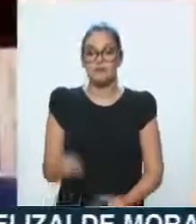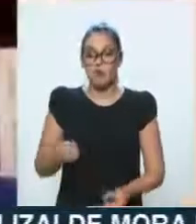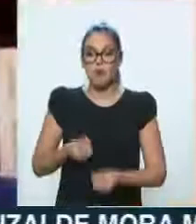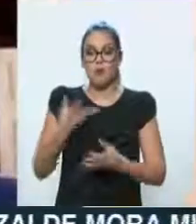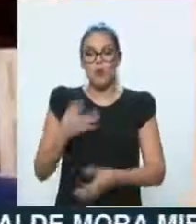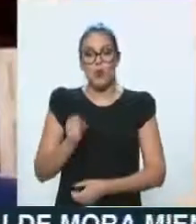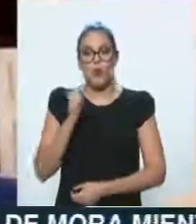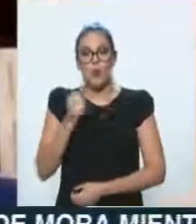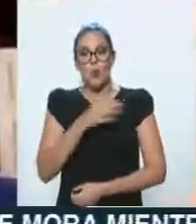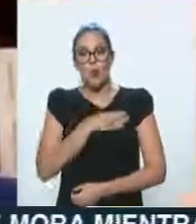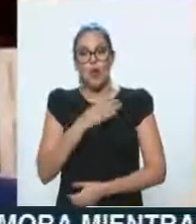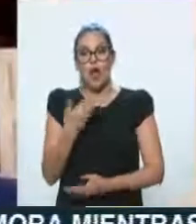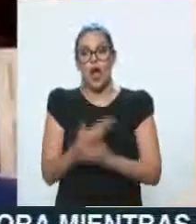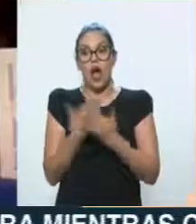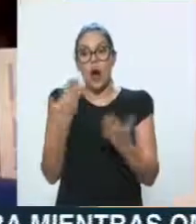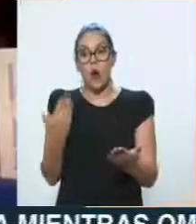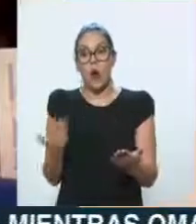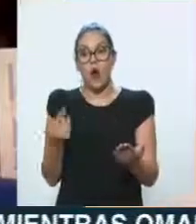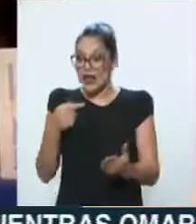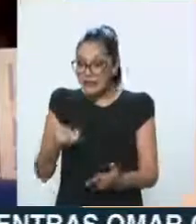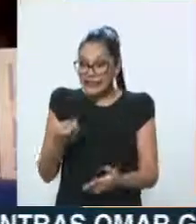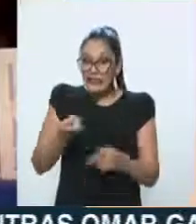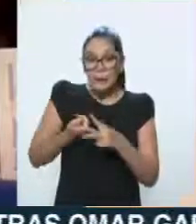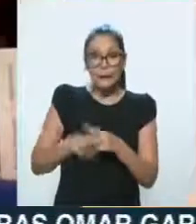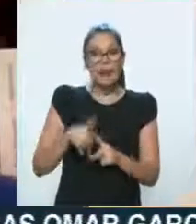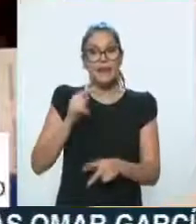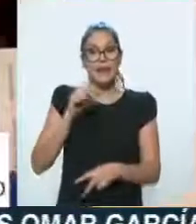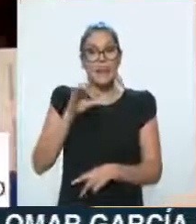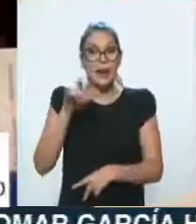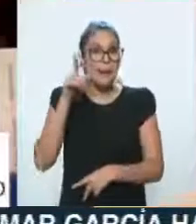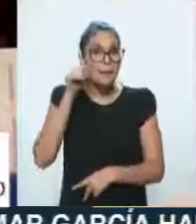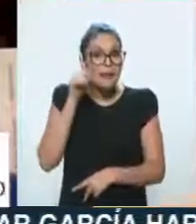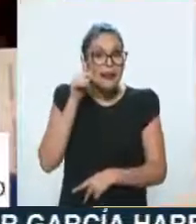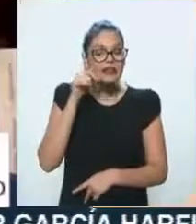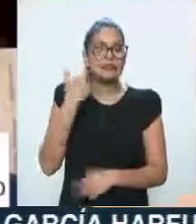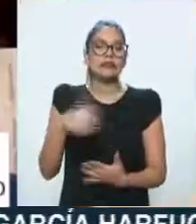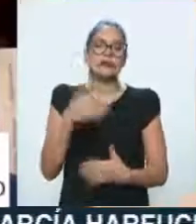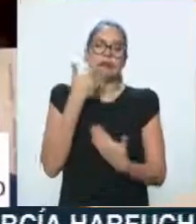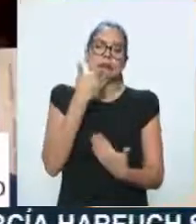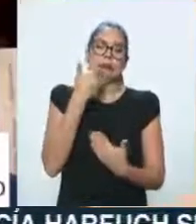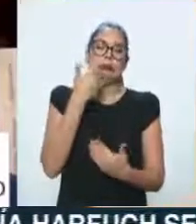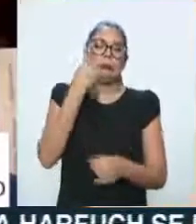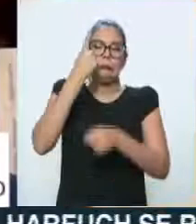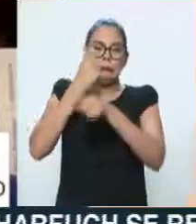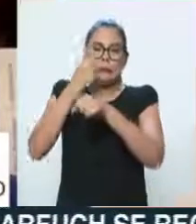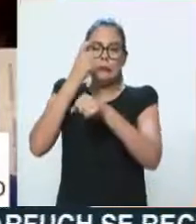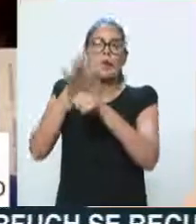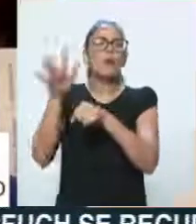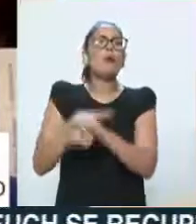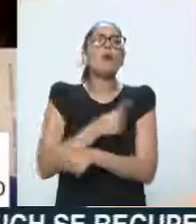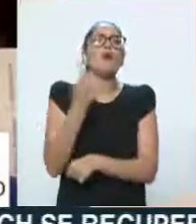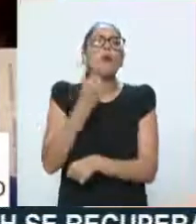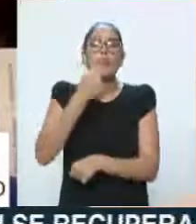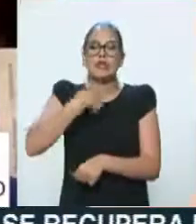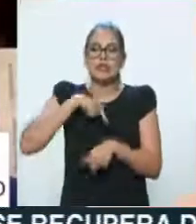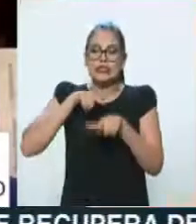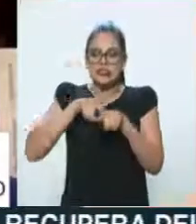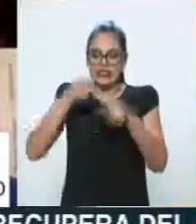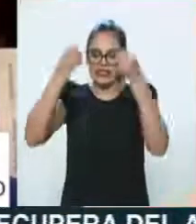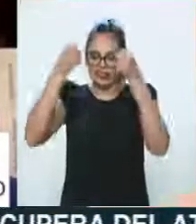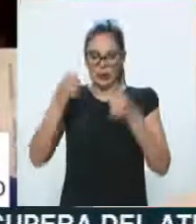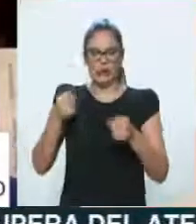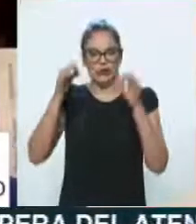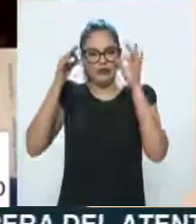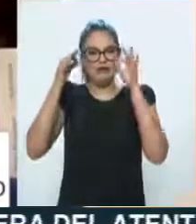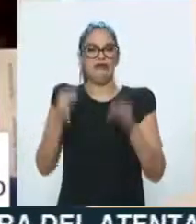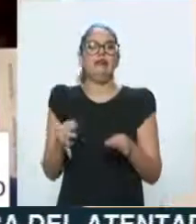esté entrando en vigor el TEMEC ahorita en este momento, ya el día de mañana, principalmente porque vamos a tener certeza jurídica